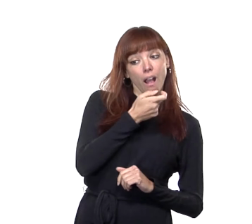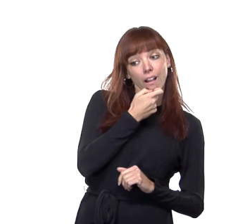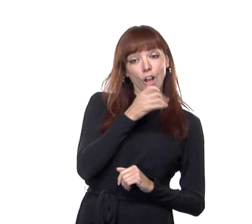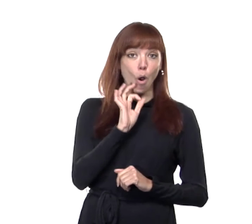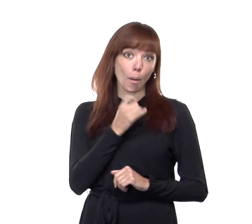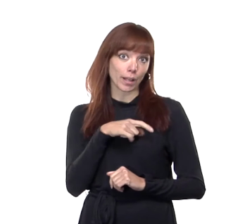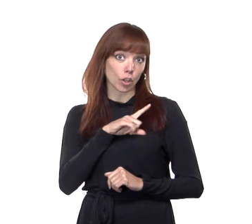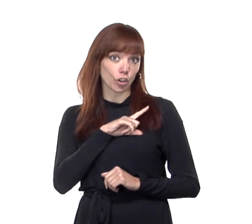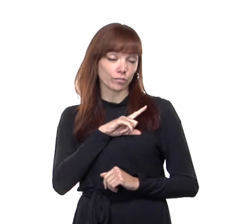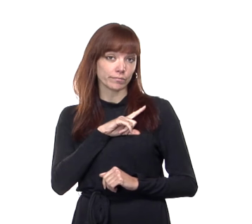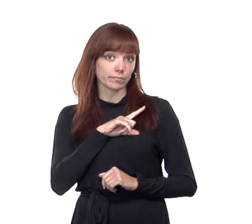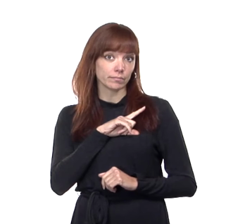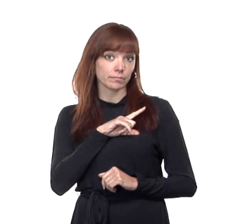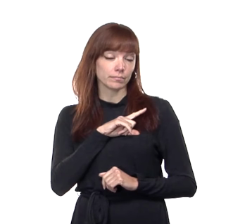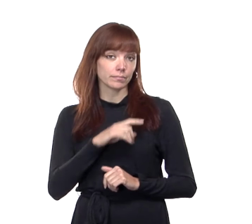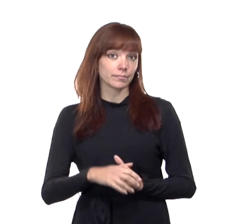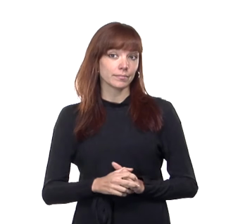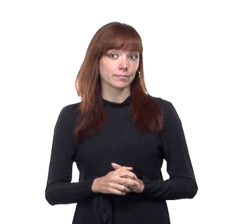es igual